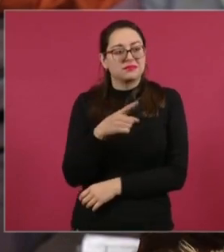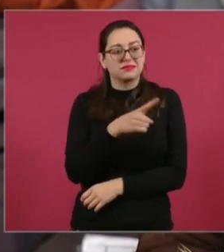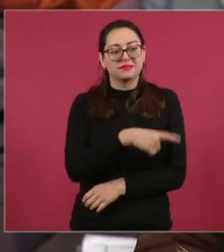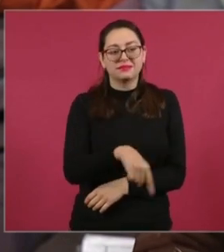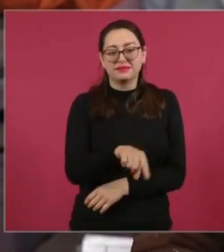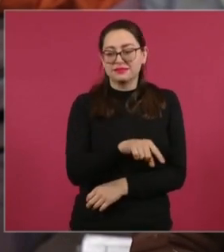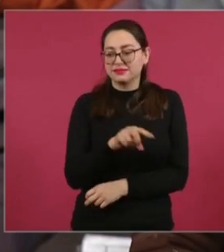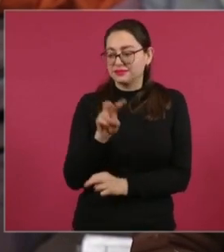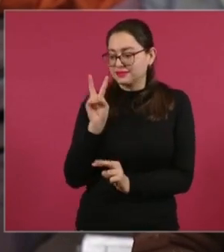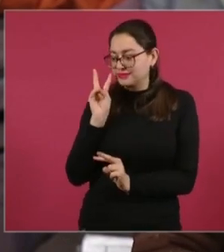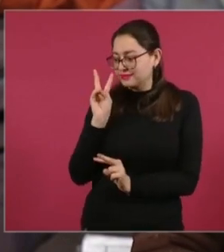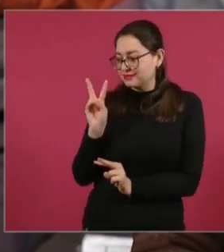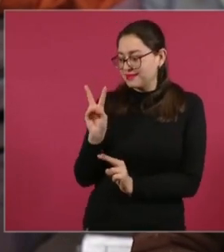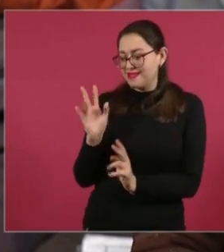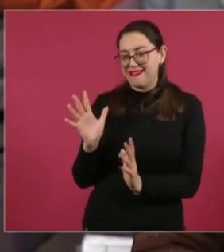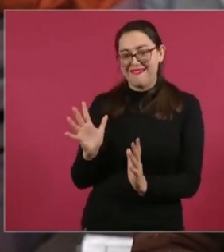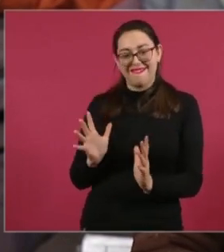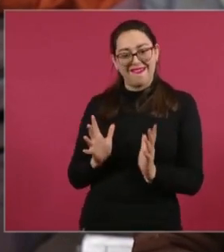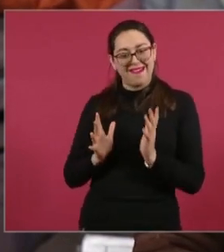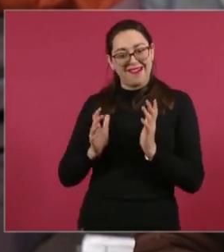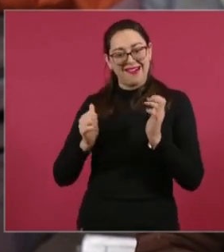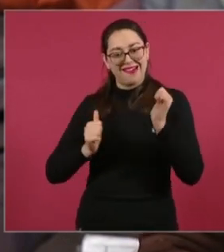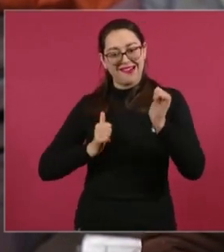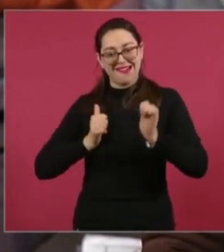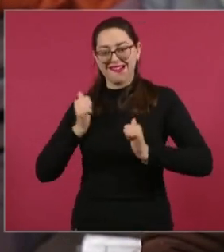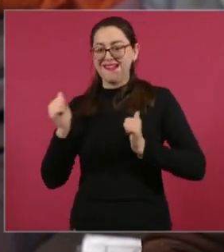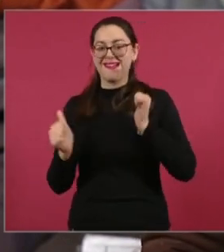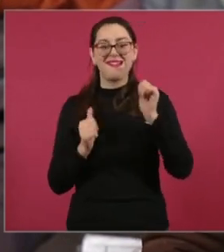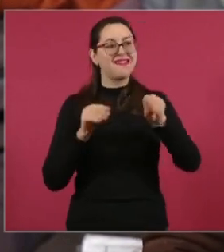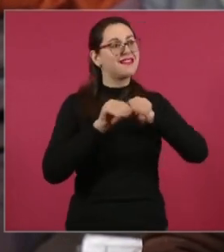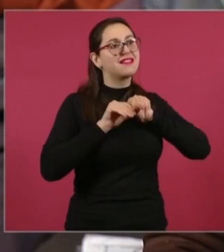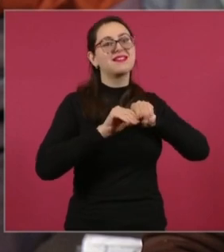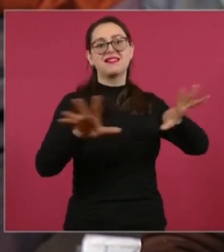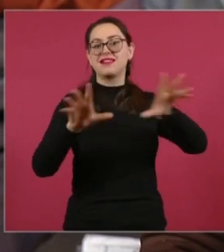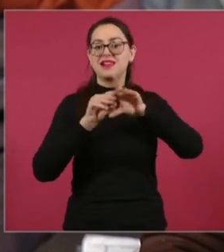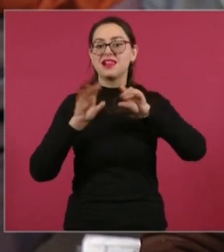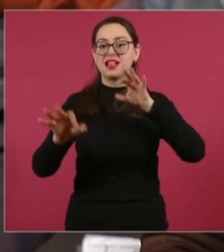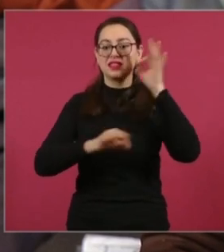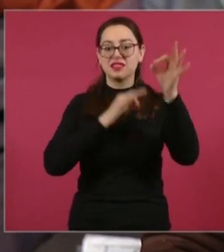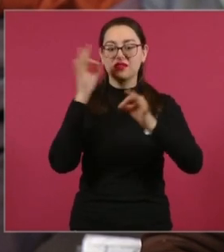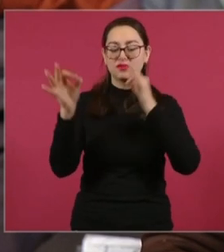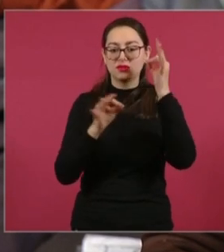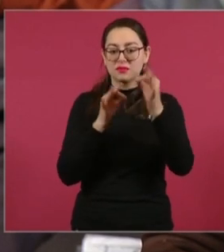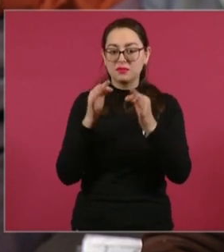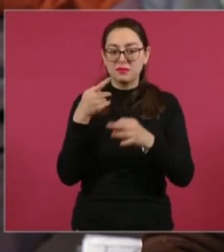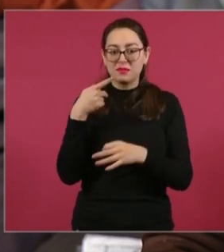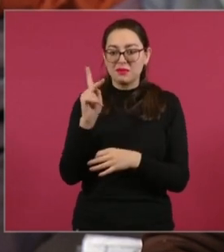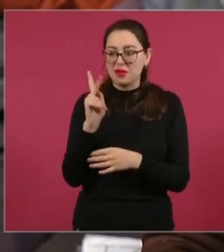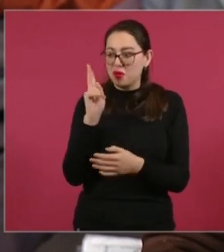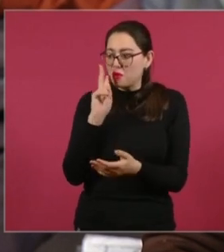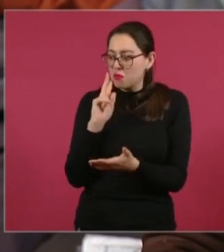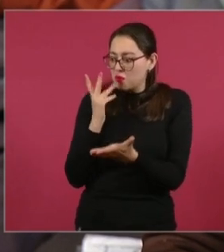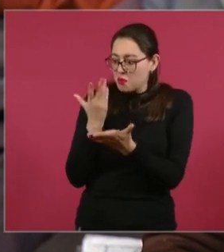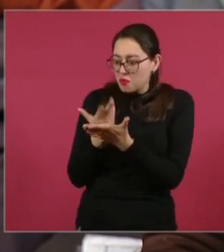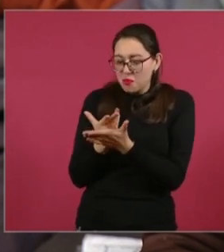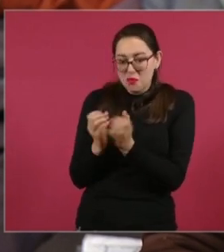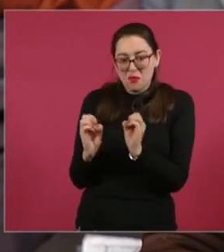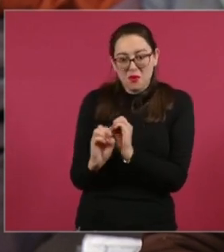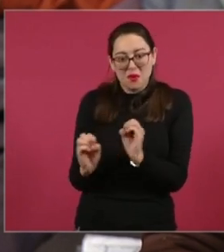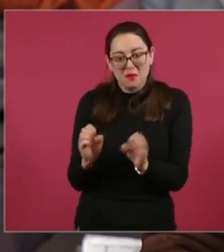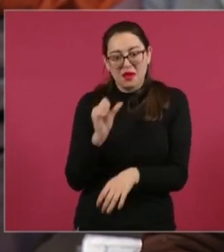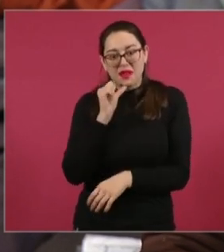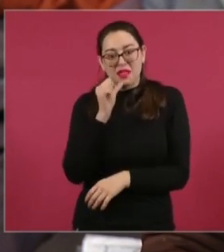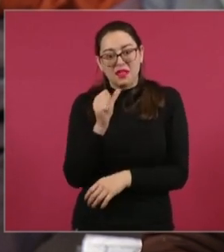y hoy está en el top de las noticias. Presidente, preguntarle, ¿sabía usted de esto? Y si tal como lo afirma este periodista